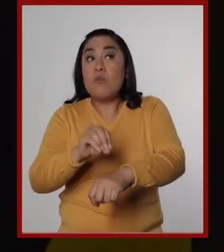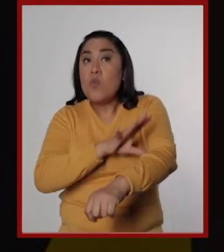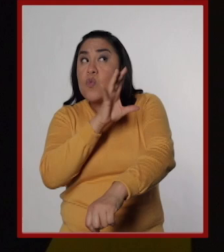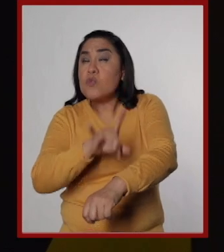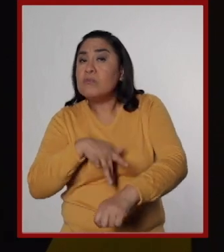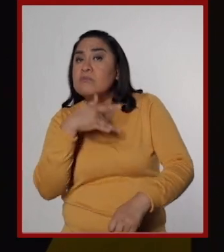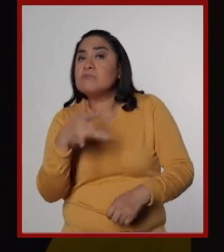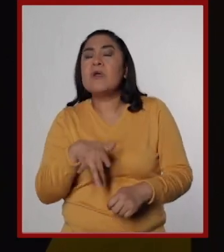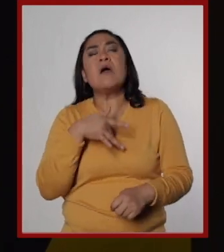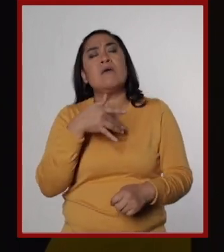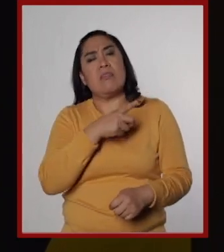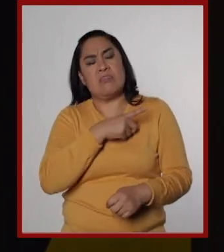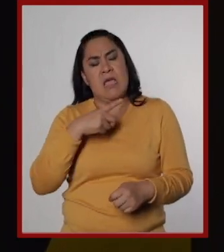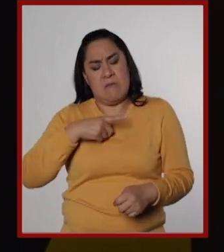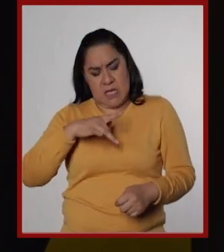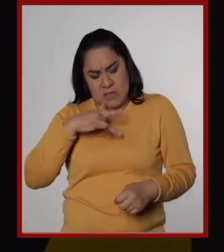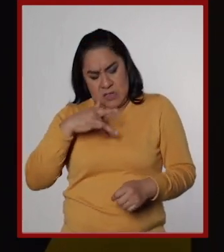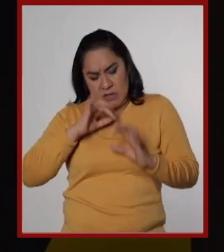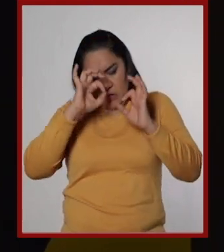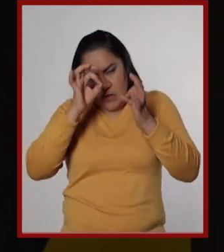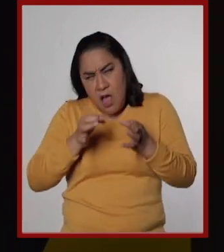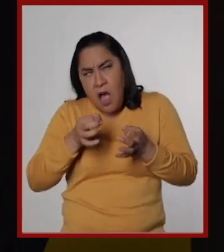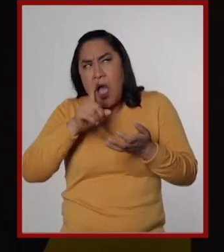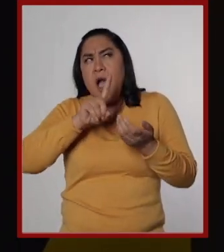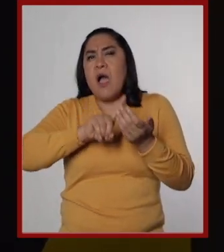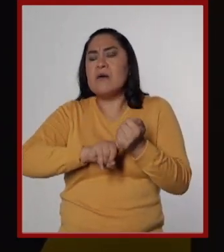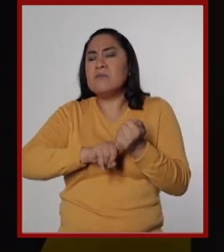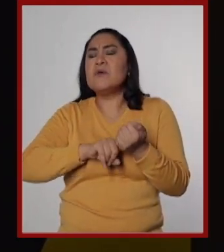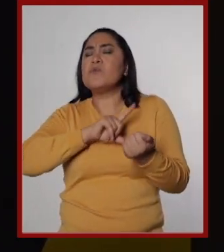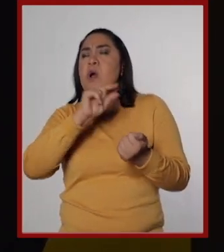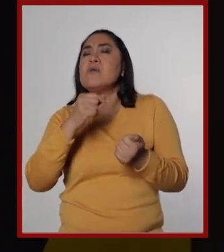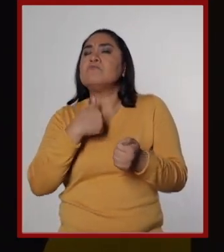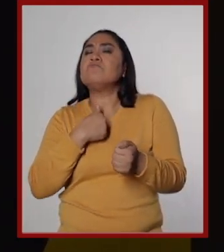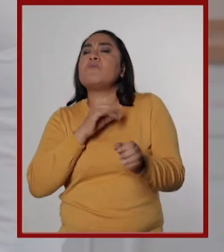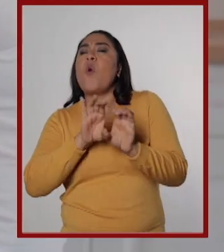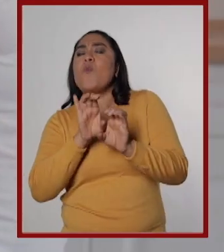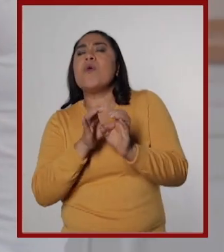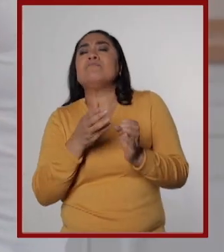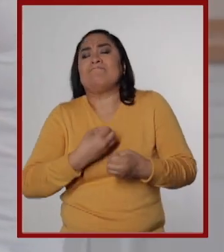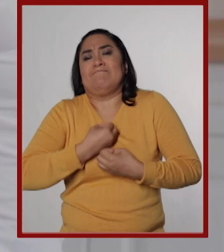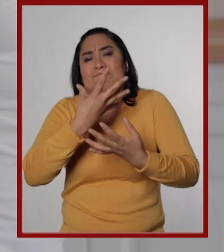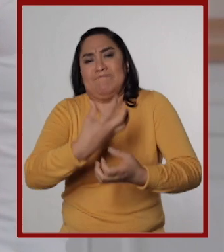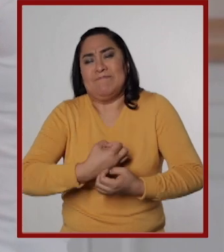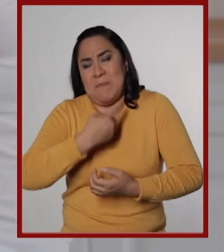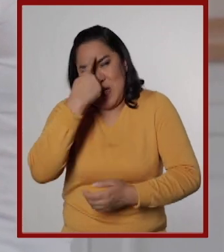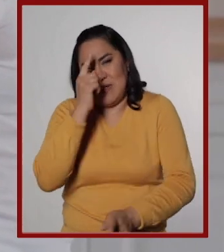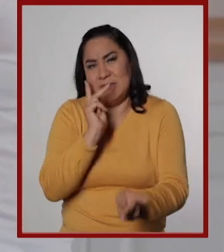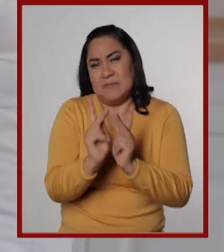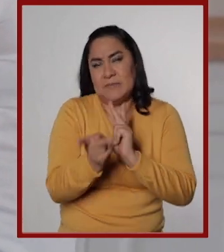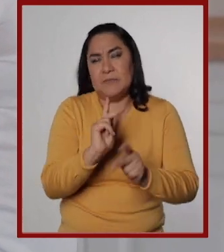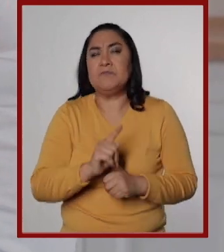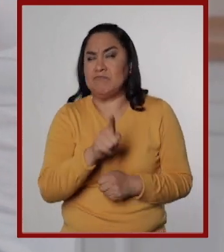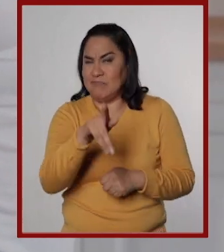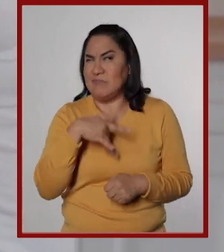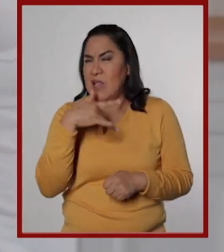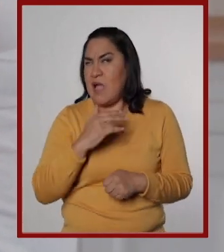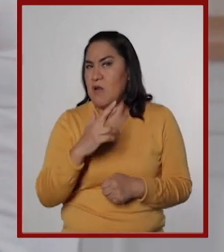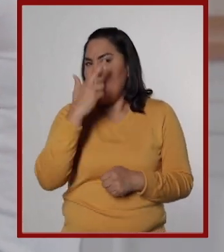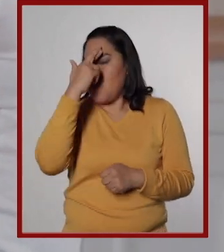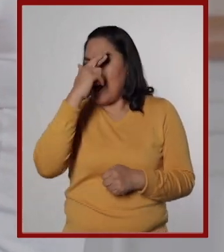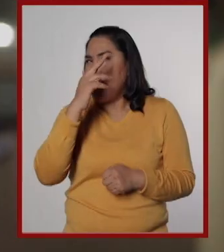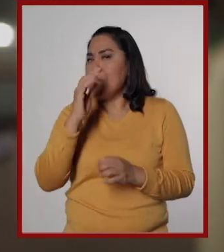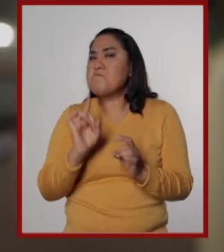un trabajo de autoconocimiento para exponerlas a los involucrados en el diálogo. Recuerda un diálogo o conflicto que hayas tenido